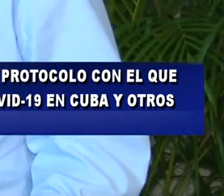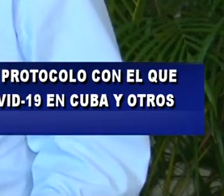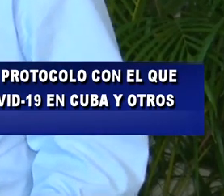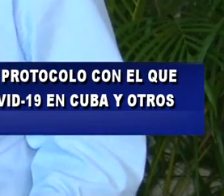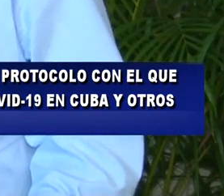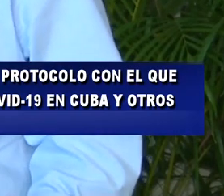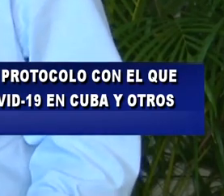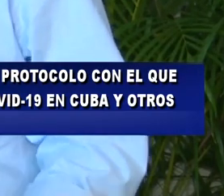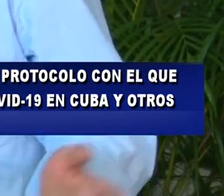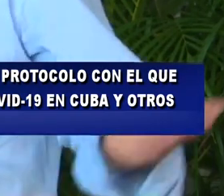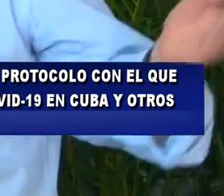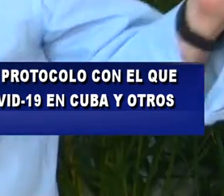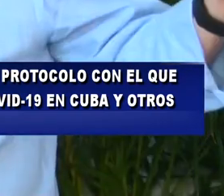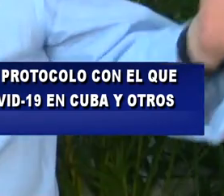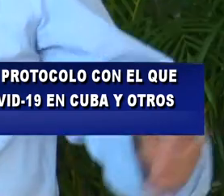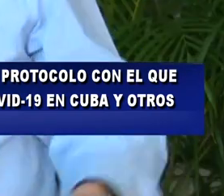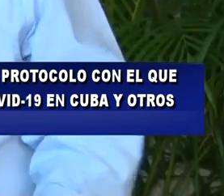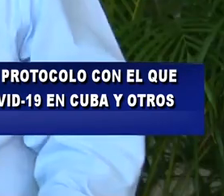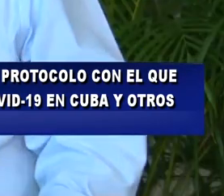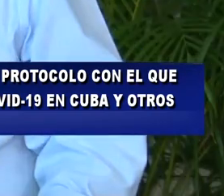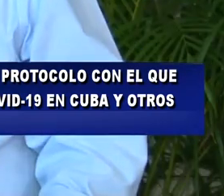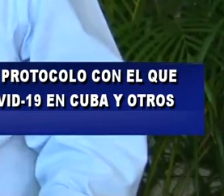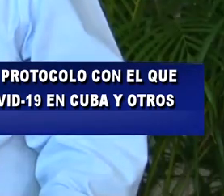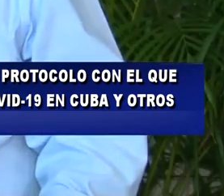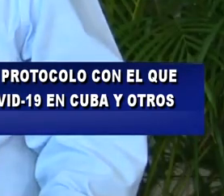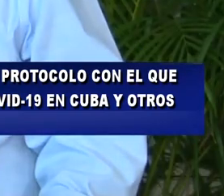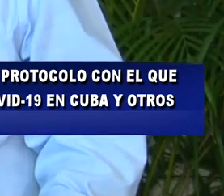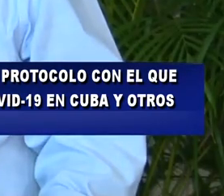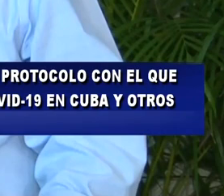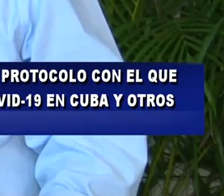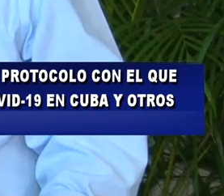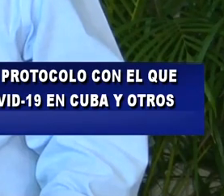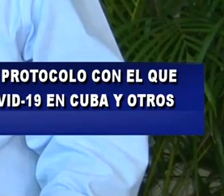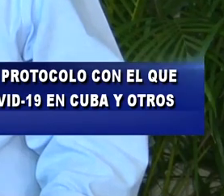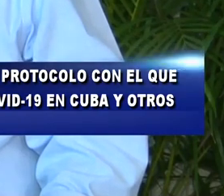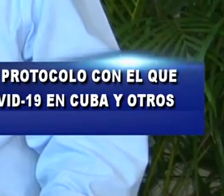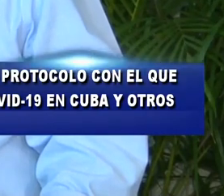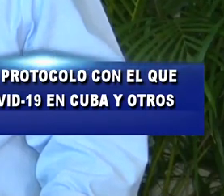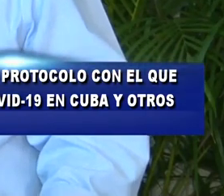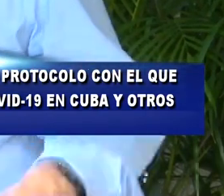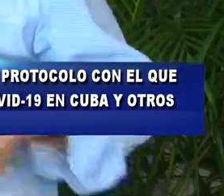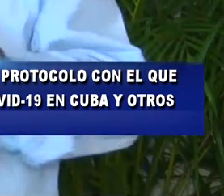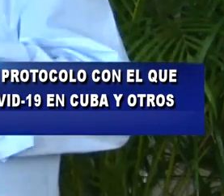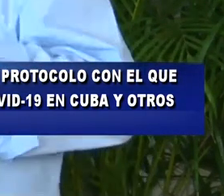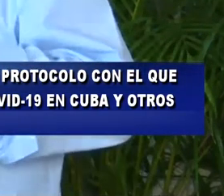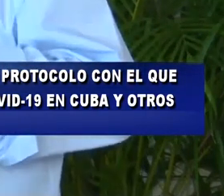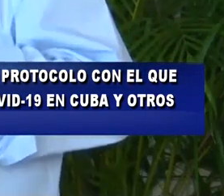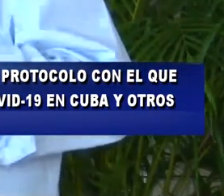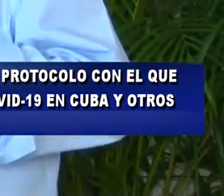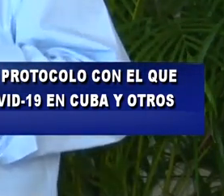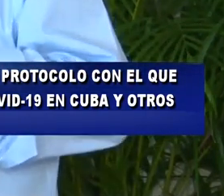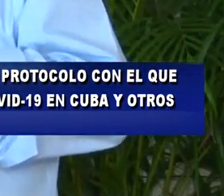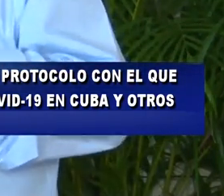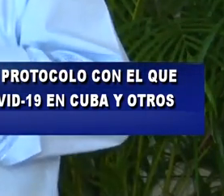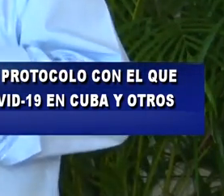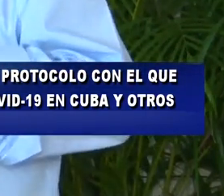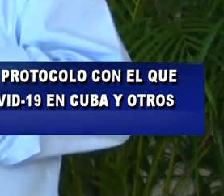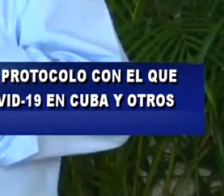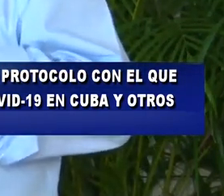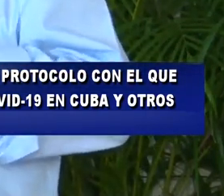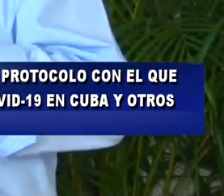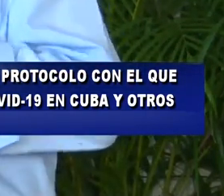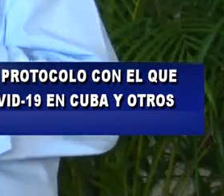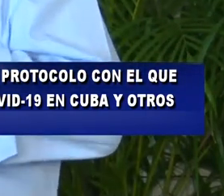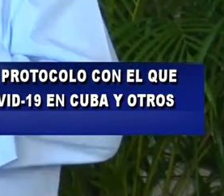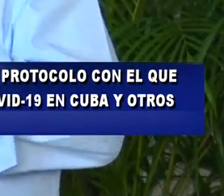países. Como es sabido, nosotros tenemos una cercanía, un cariño especial por